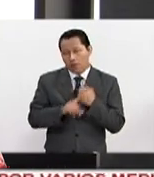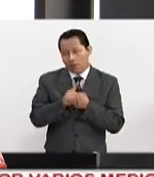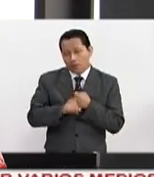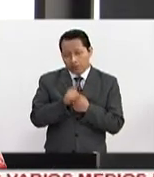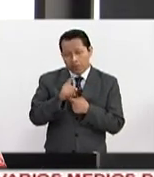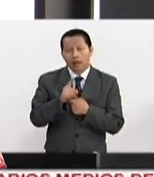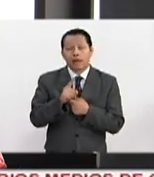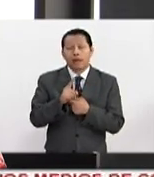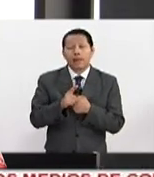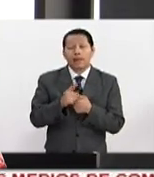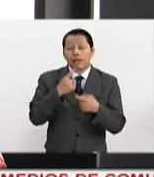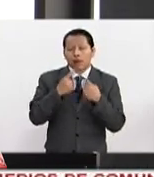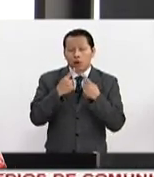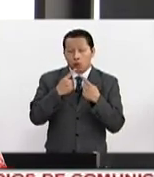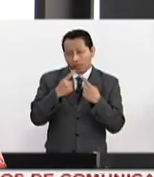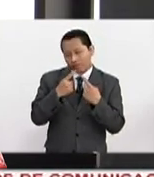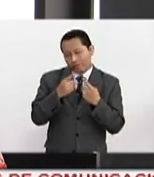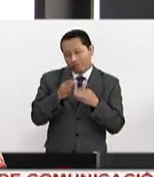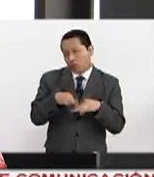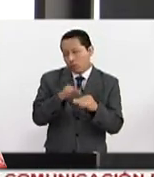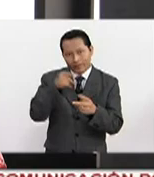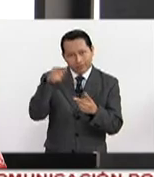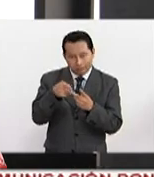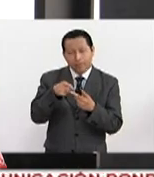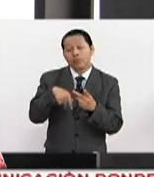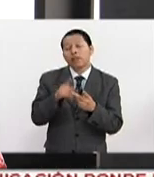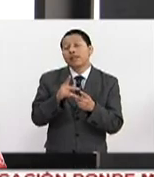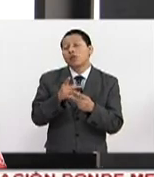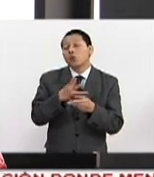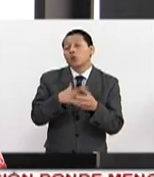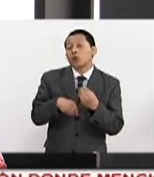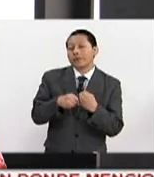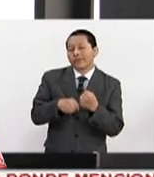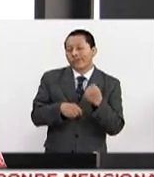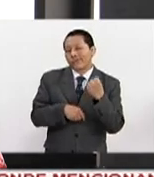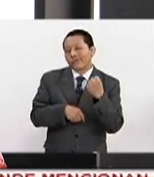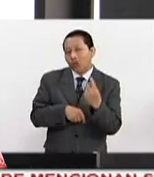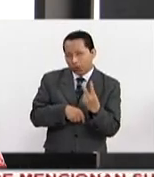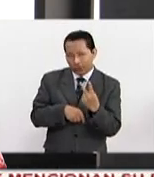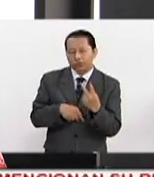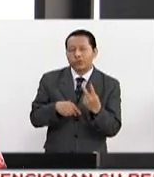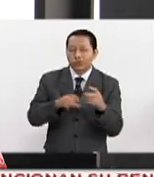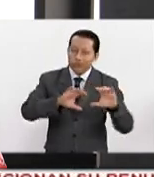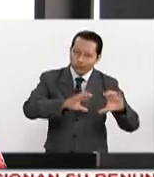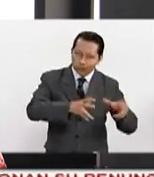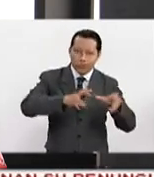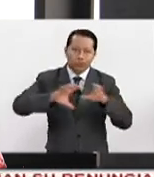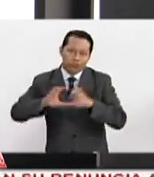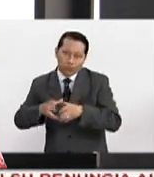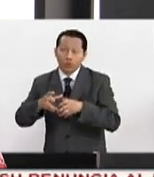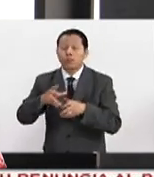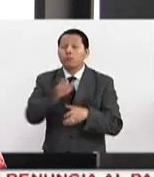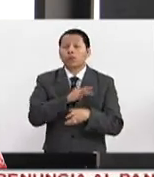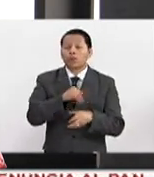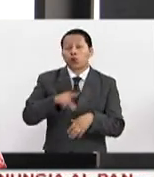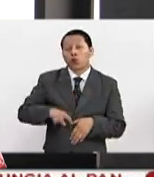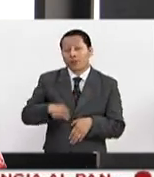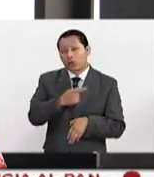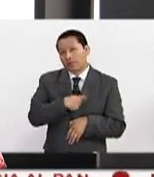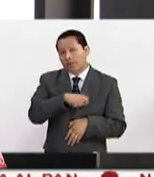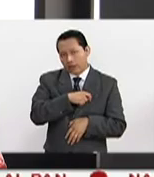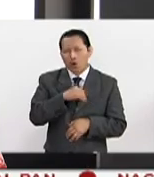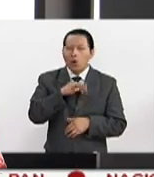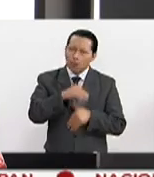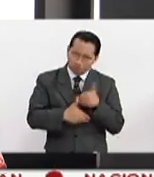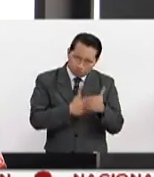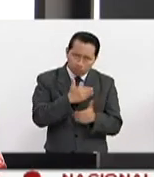deseable, ¿no? Pero hay que recordar que esto es de dos partes, no solo es que el gobierno español esté dispuesto a